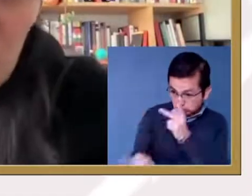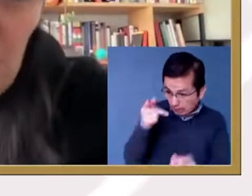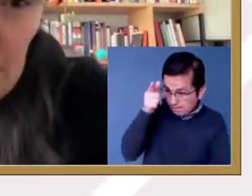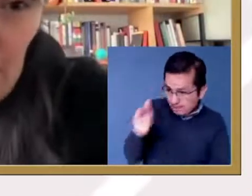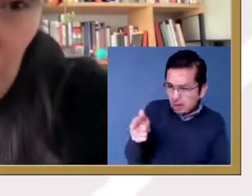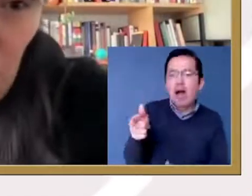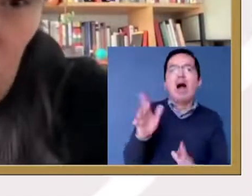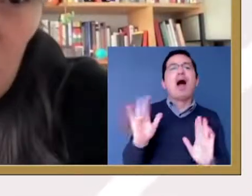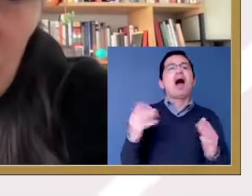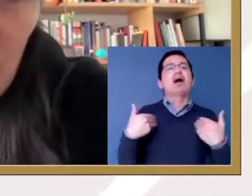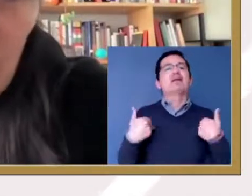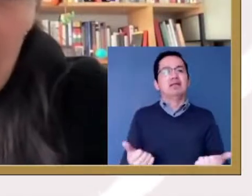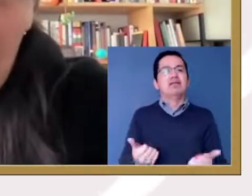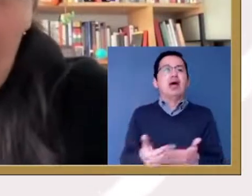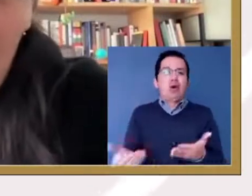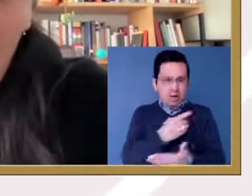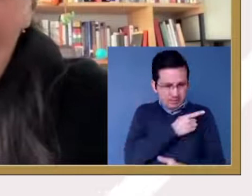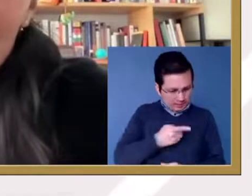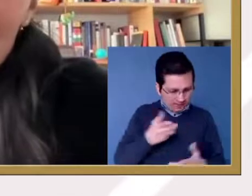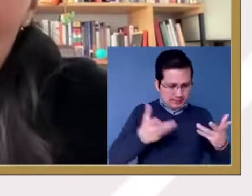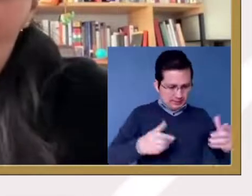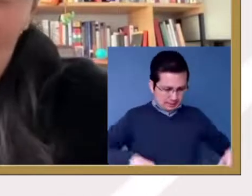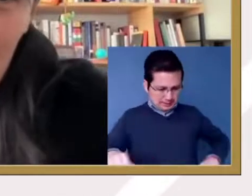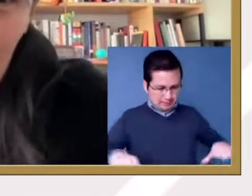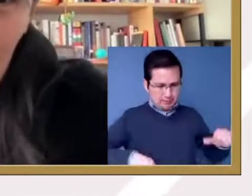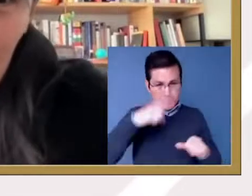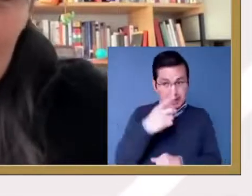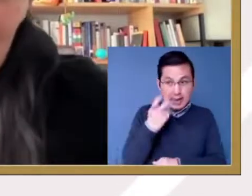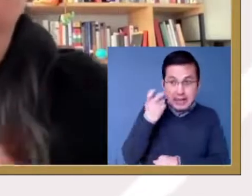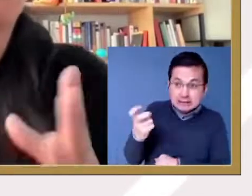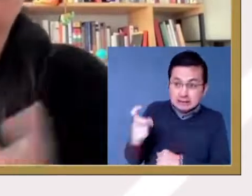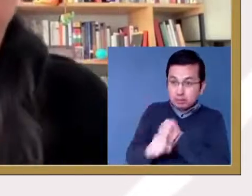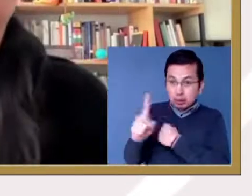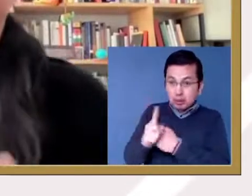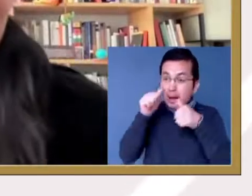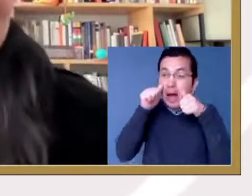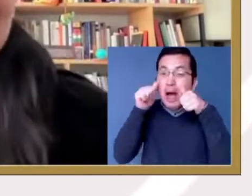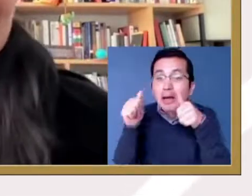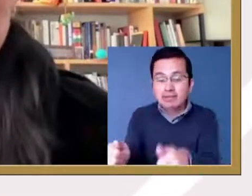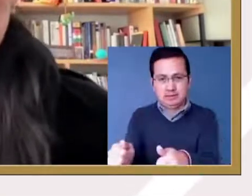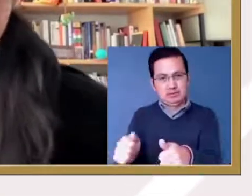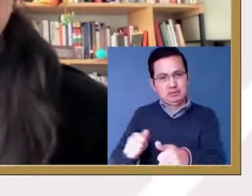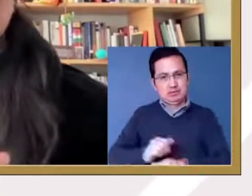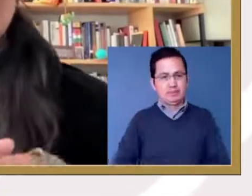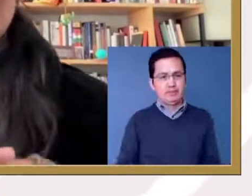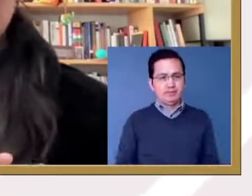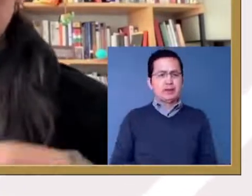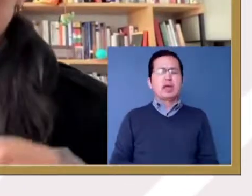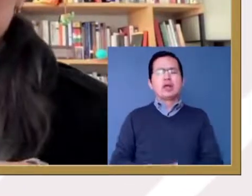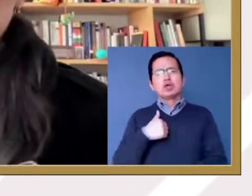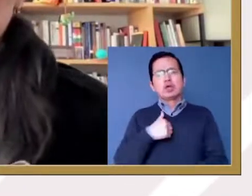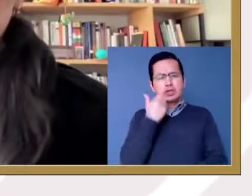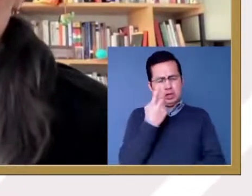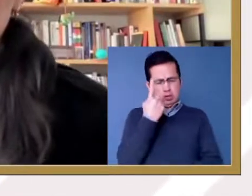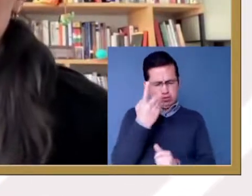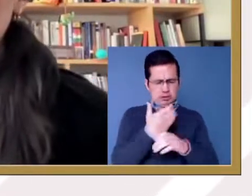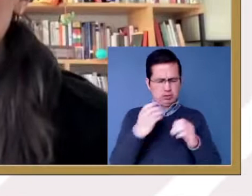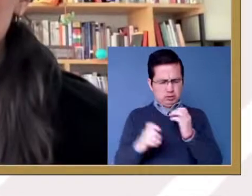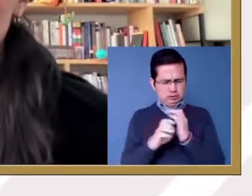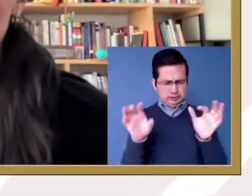que subyace, ¿no? Ahora, también quisiera mencionar en esta sección algo que me llama la